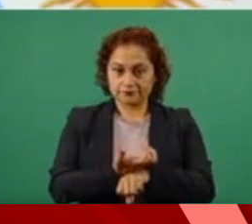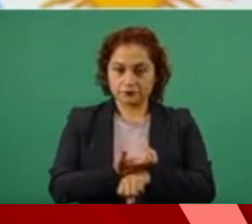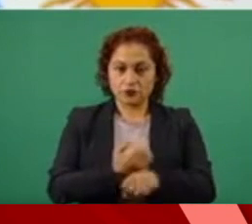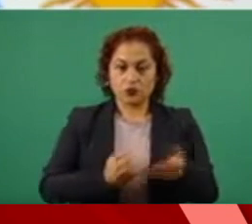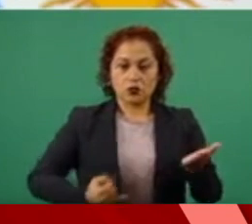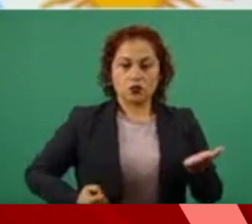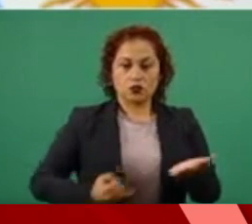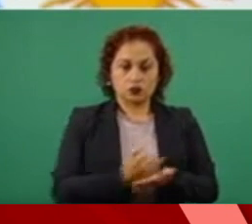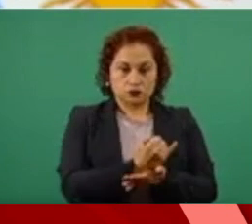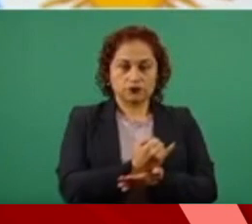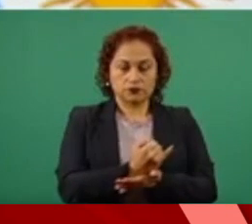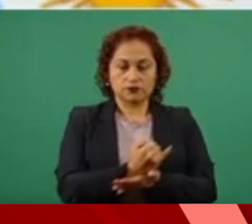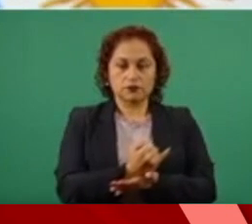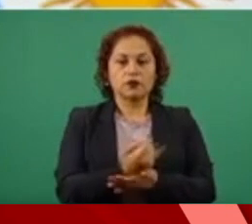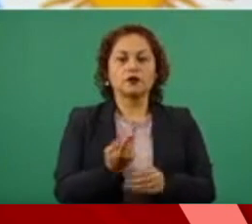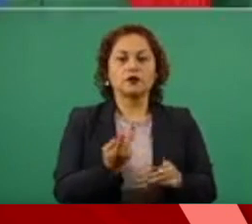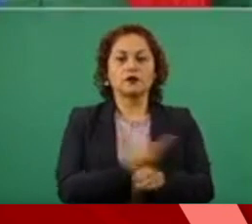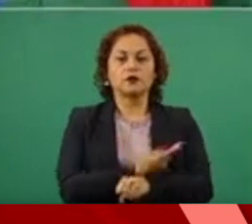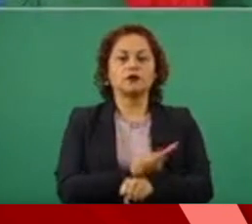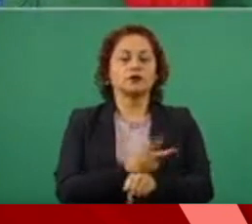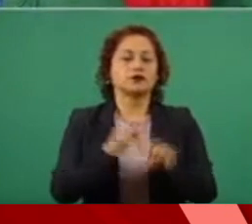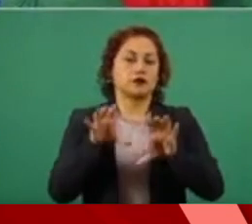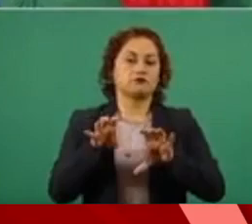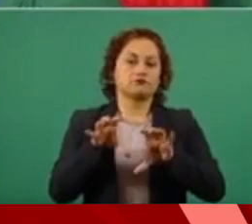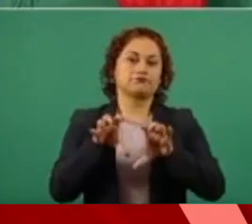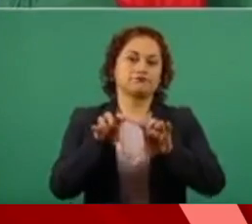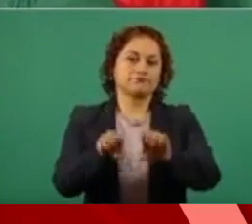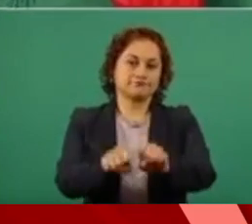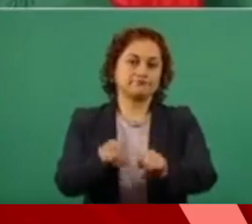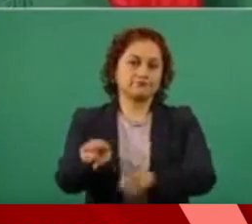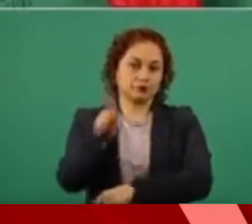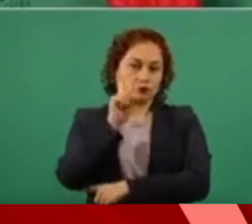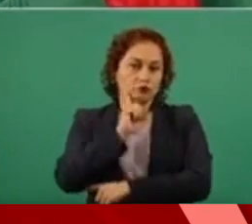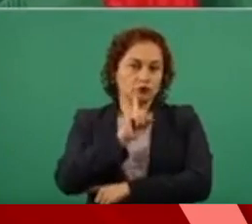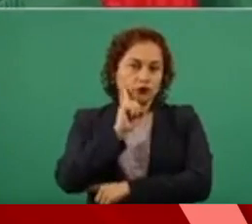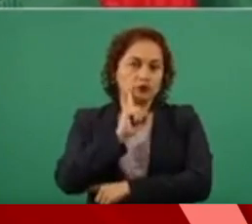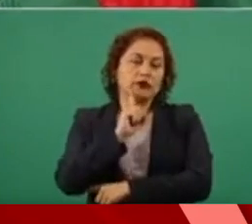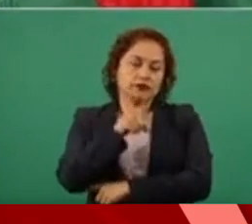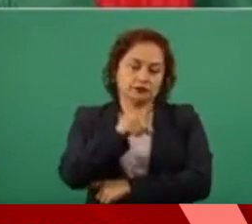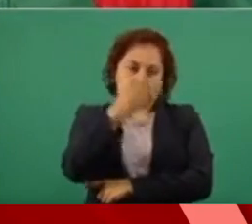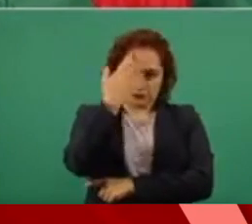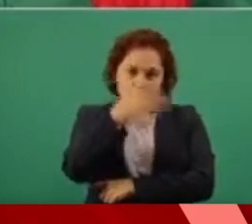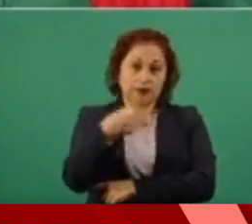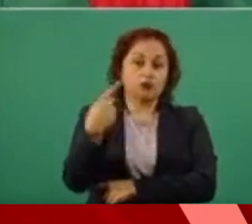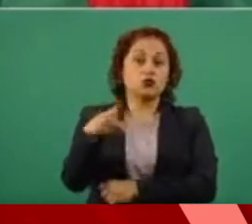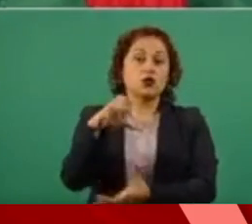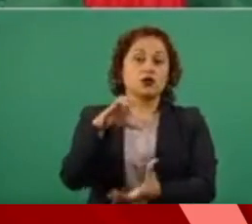la detienen, su esposo, como se sabe, está también detenido.